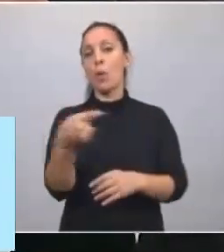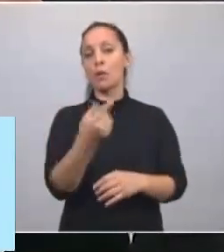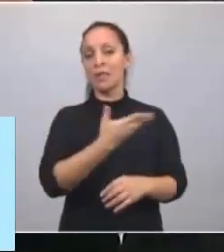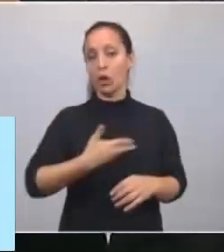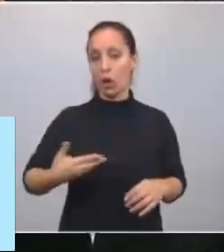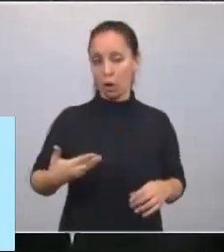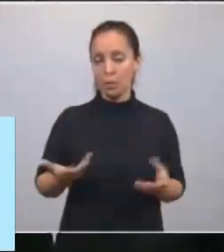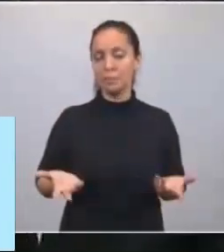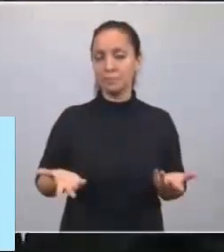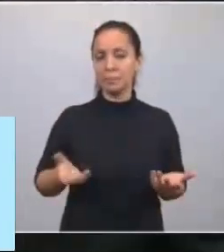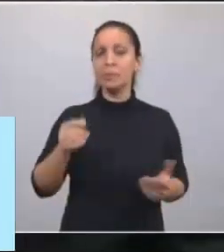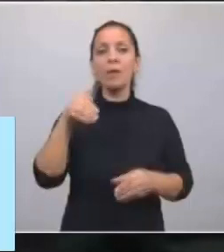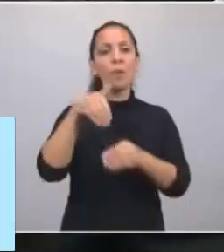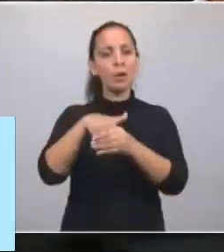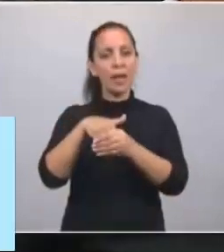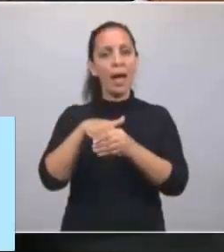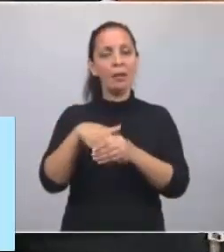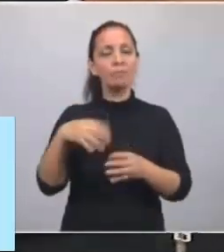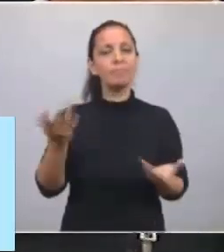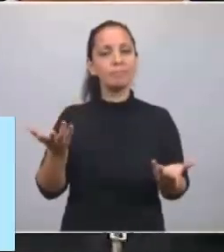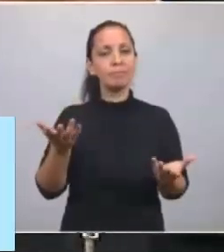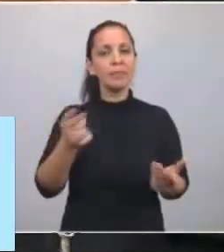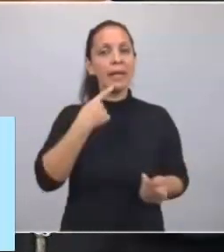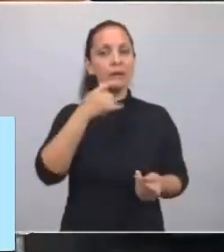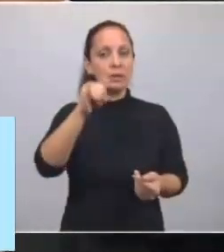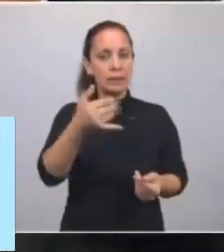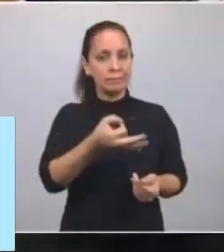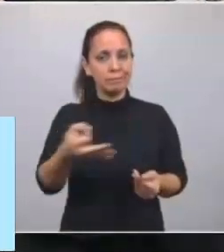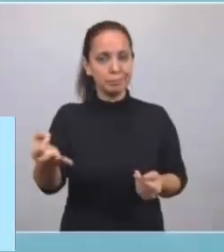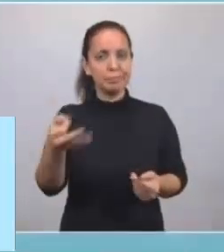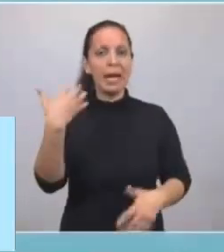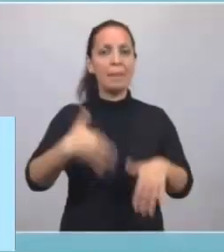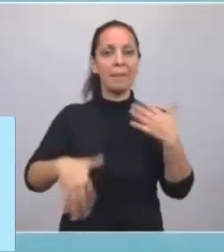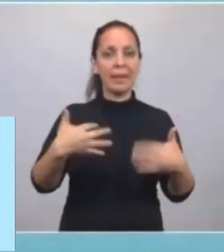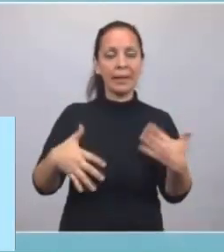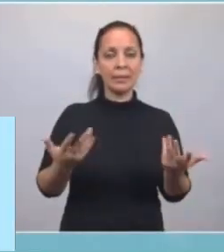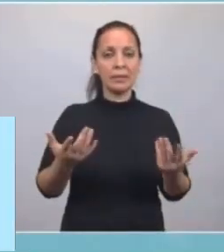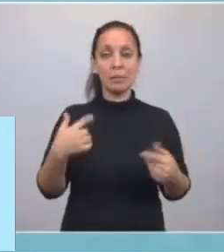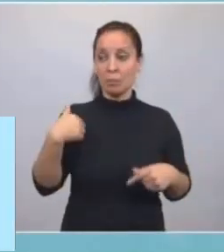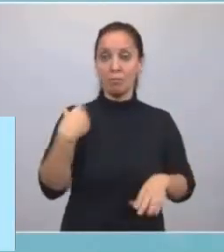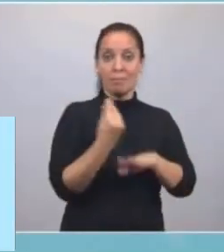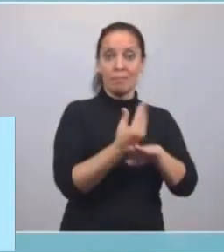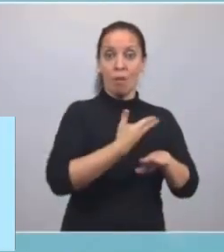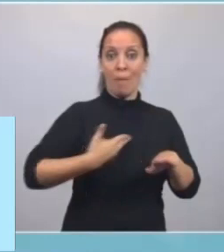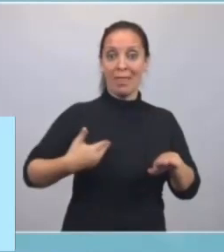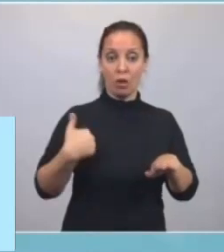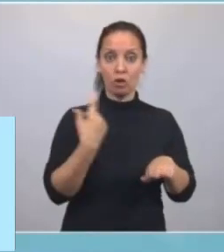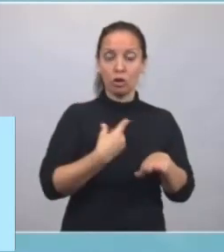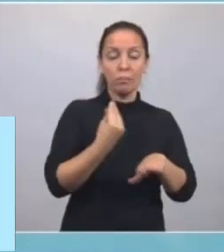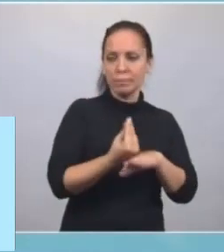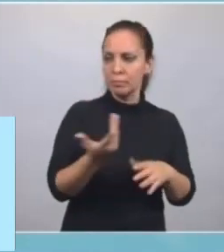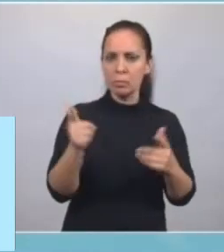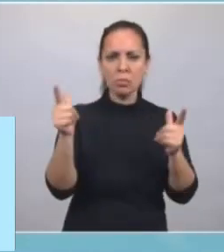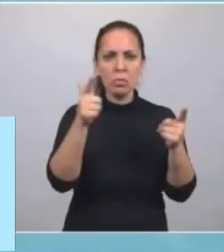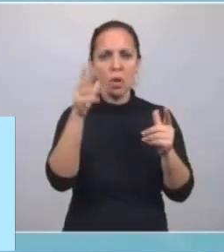oficialismo votaron también que había una emergencia sanitaria recibimos sin insumos sin ambulancias con Los sueldos